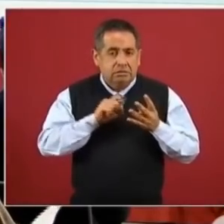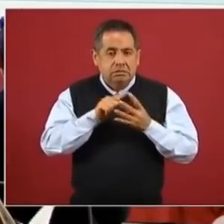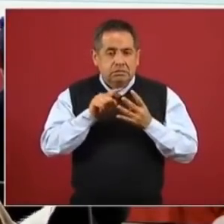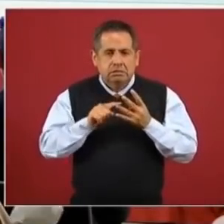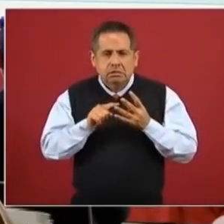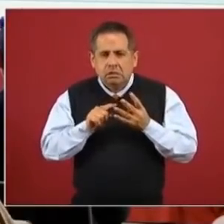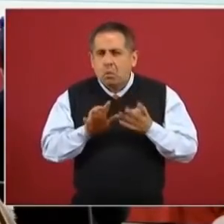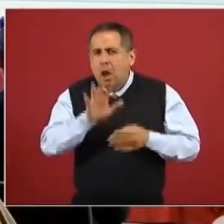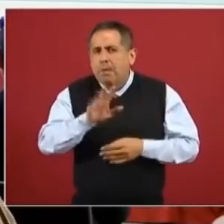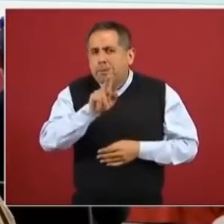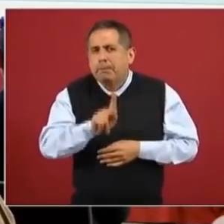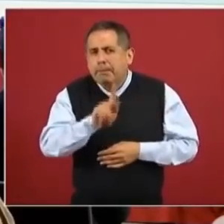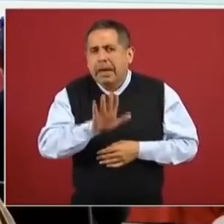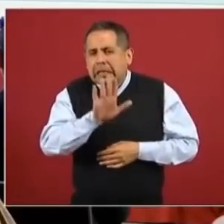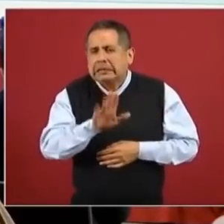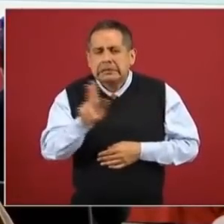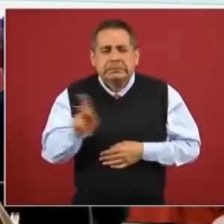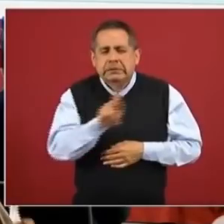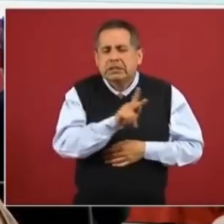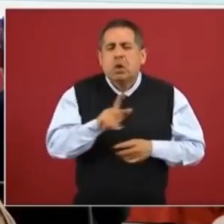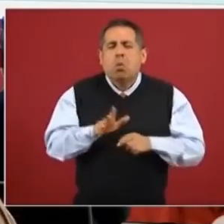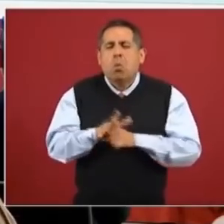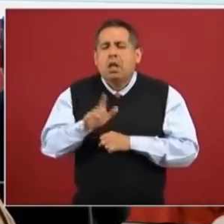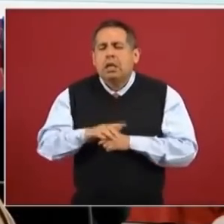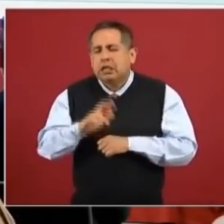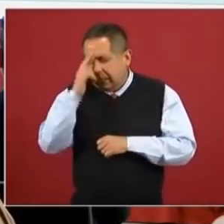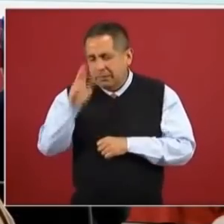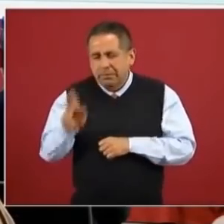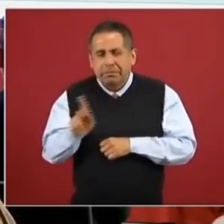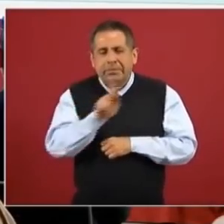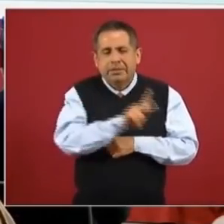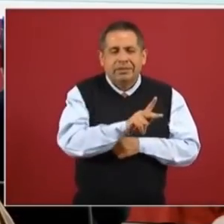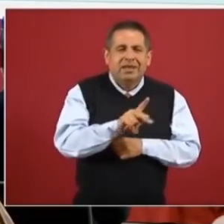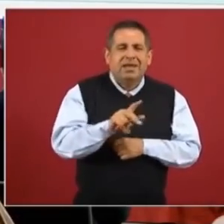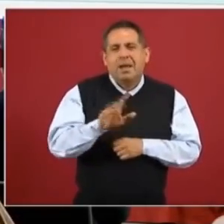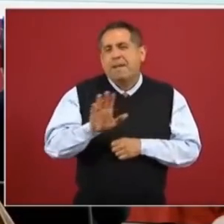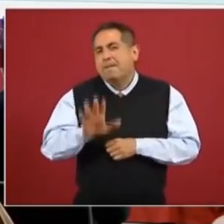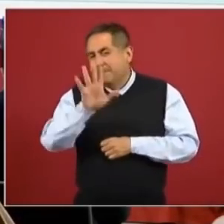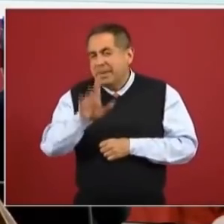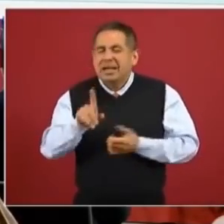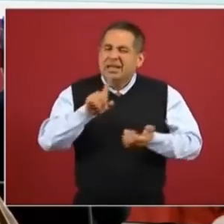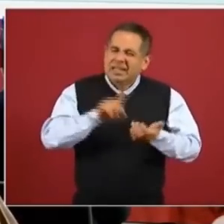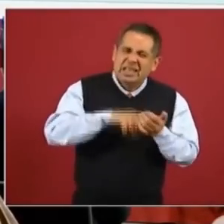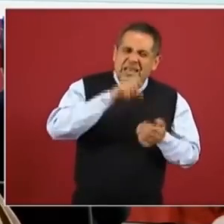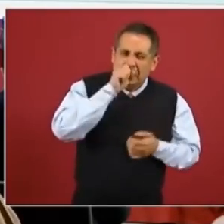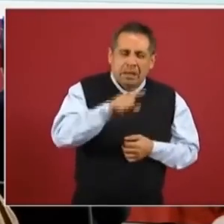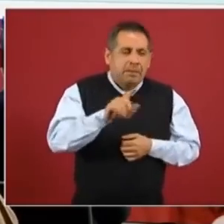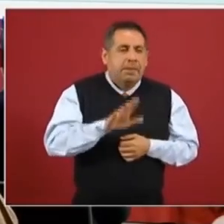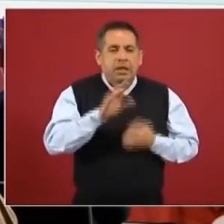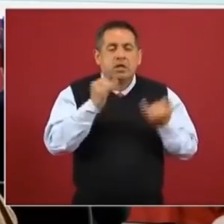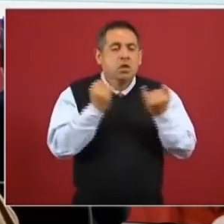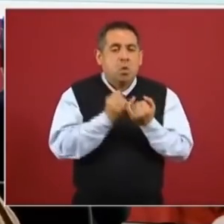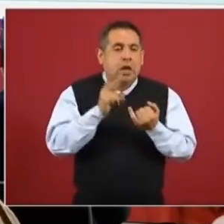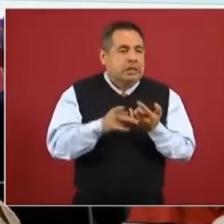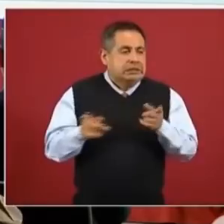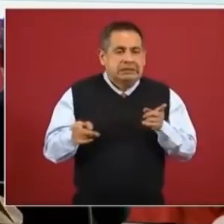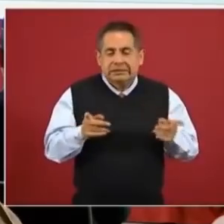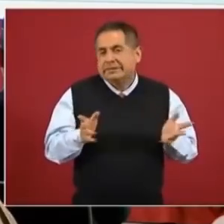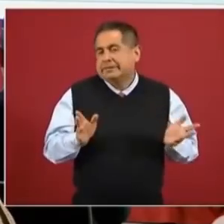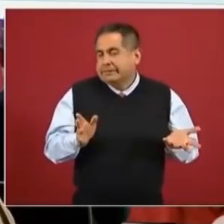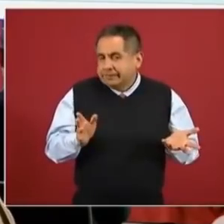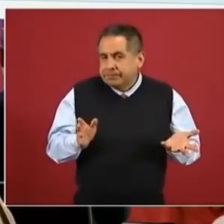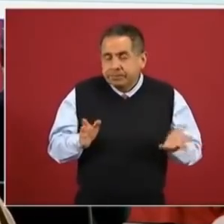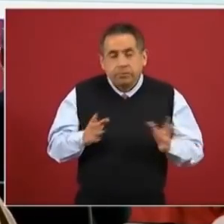parece? Esta sintomatología, ¿a qué nos recuerda? A otra patología que tenemos muy presente hoy en día. Entonces es